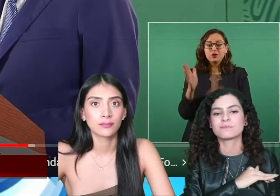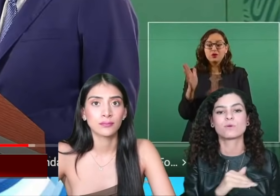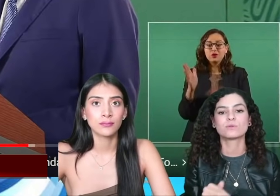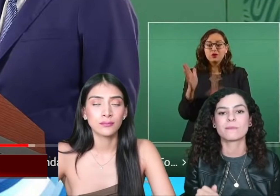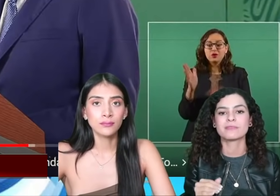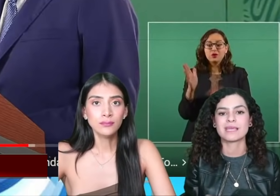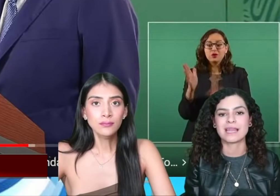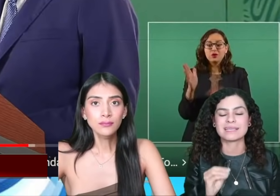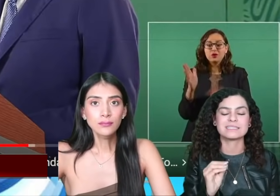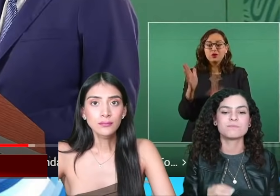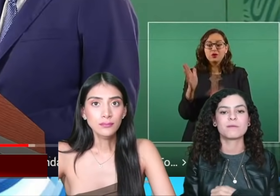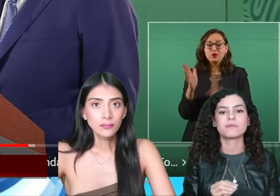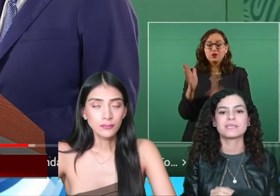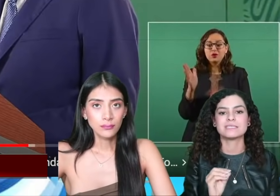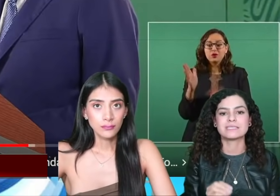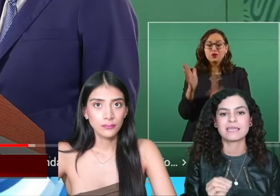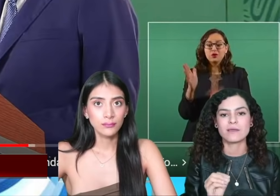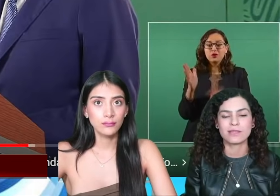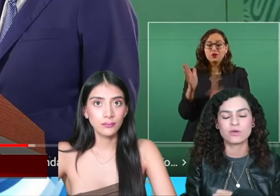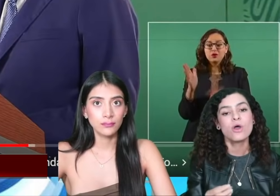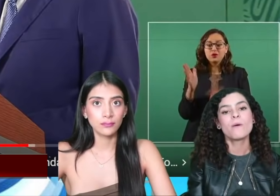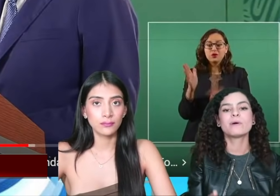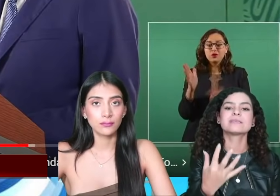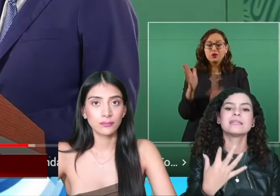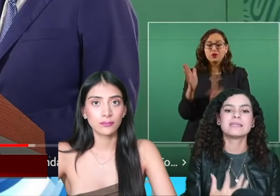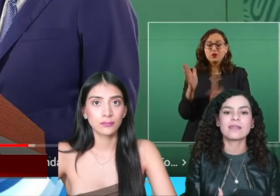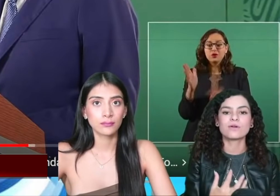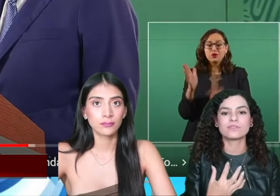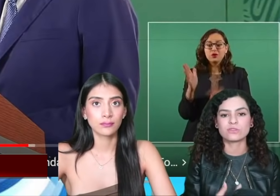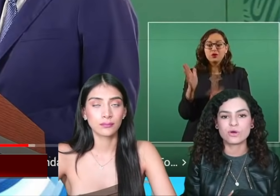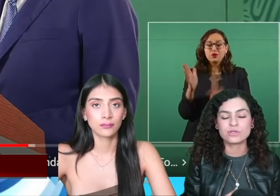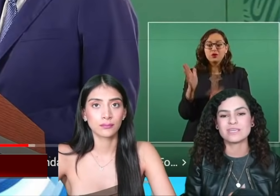ni absolutamente nada. Simplemente se está llevando pues el